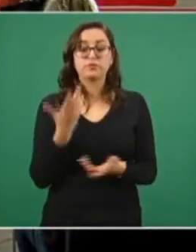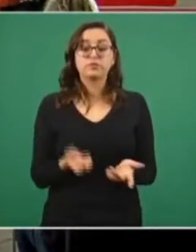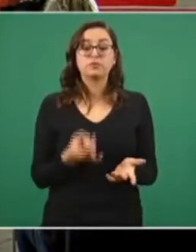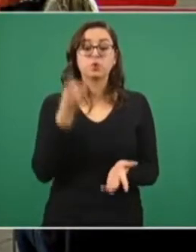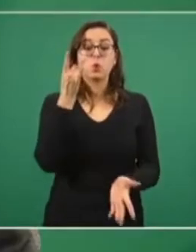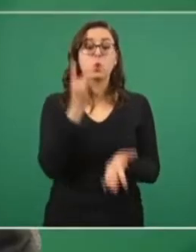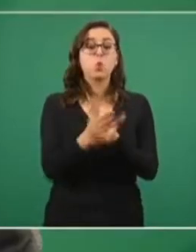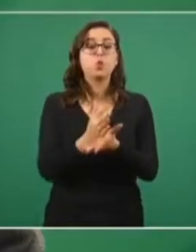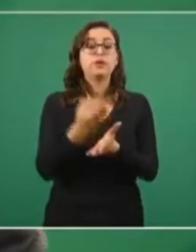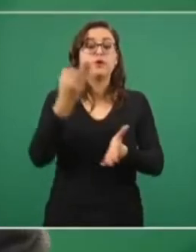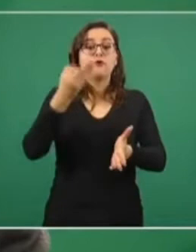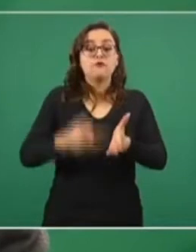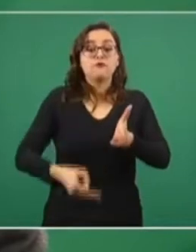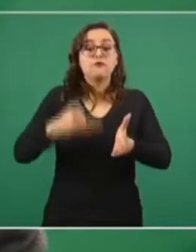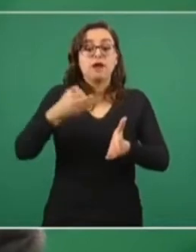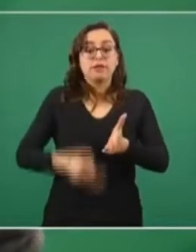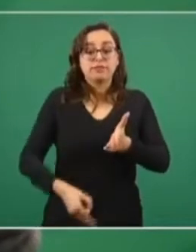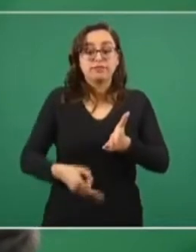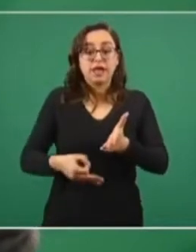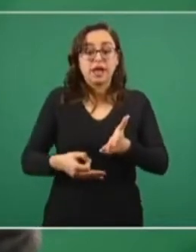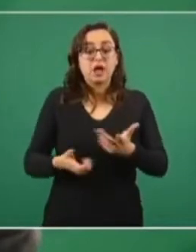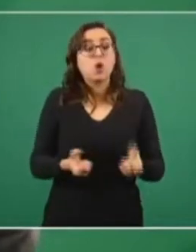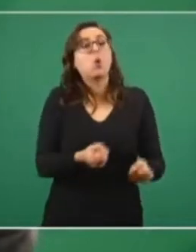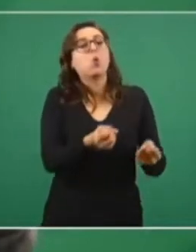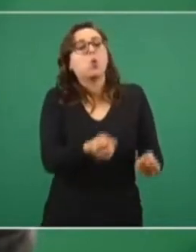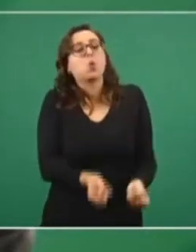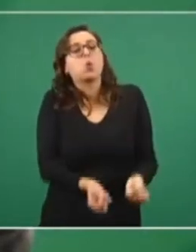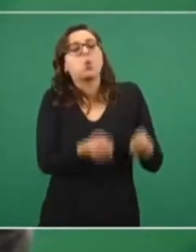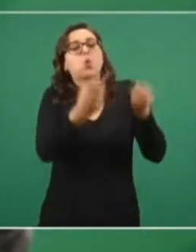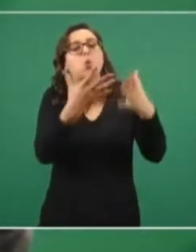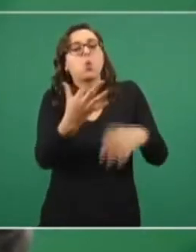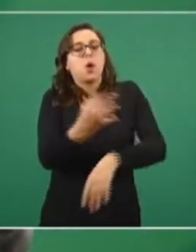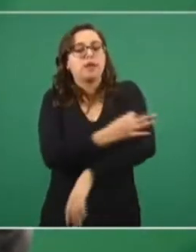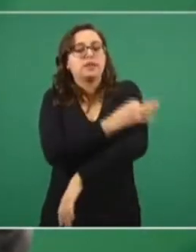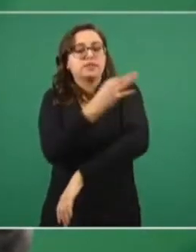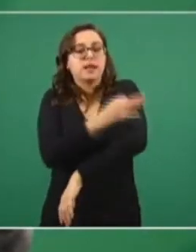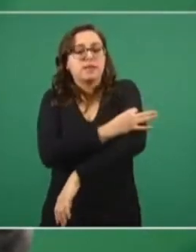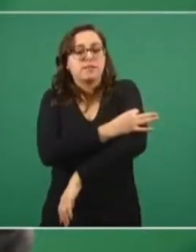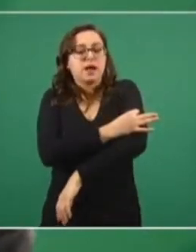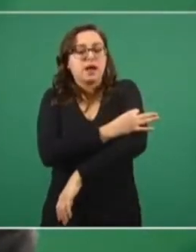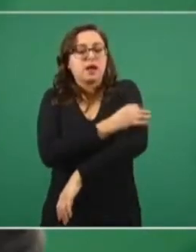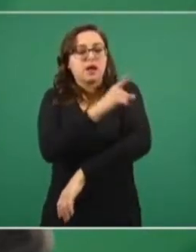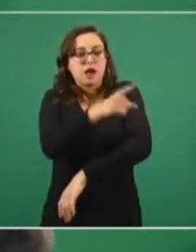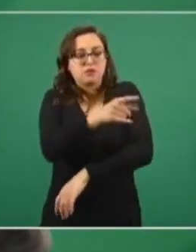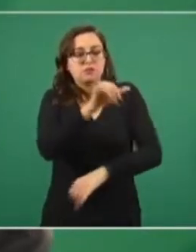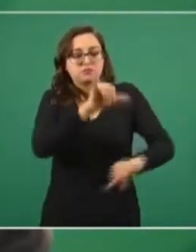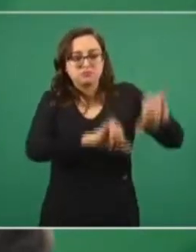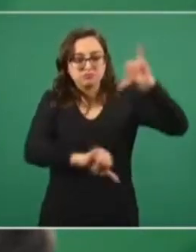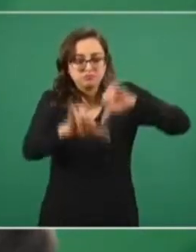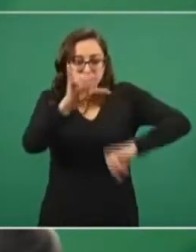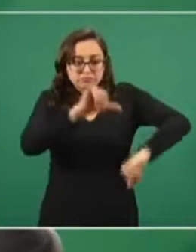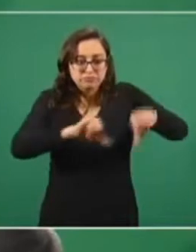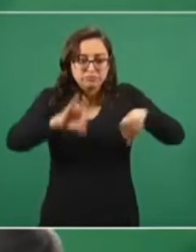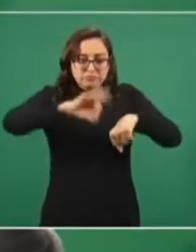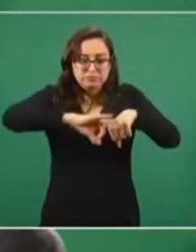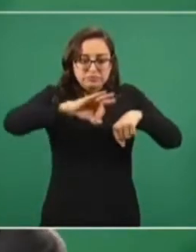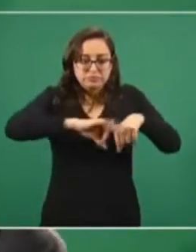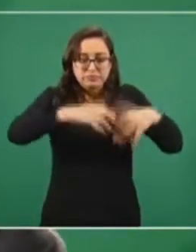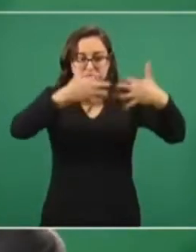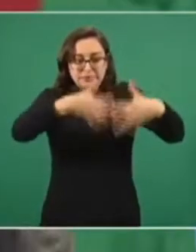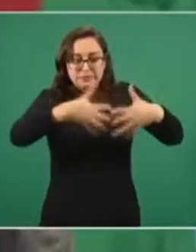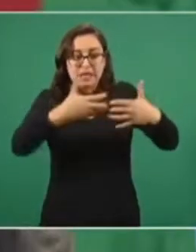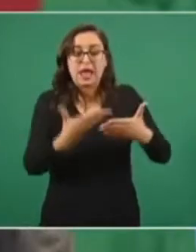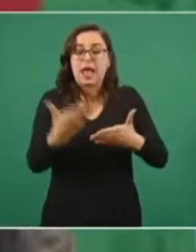concretarse la verificación de la capacidad del laboratorio Liomont, con quien, como fue anunciado aquí